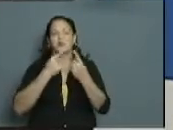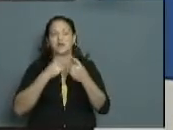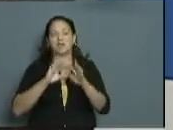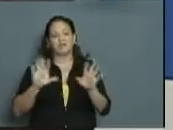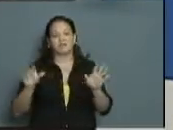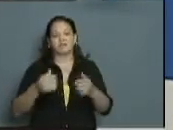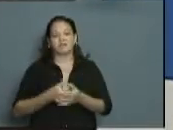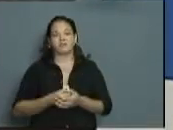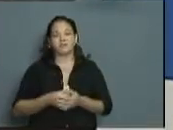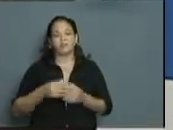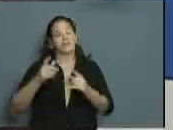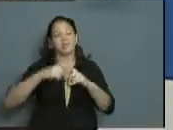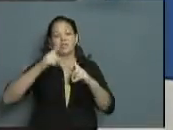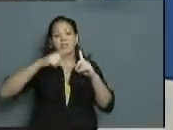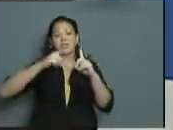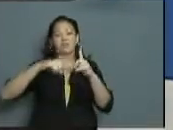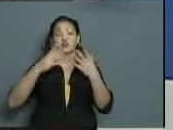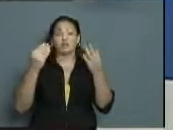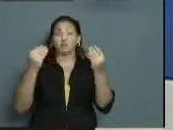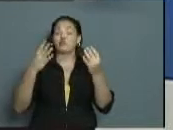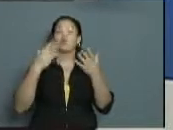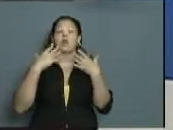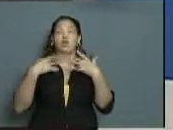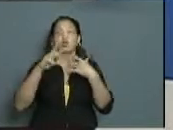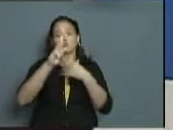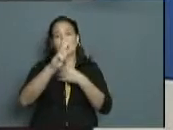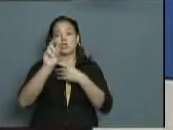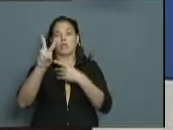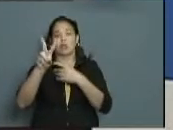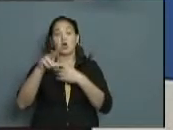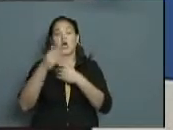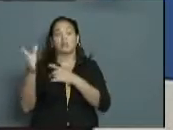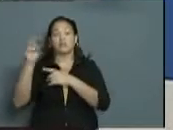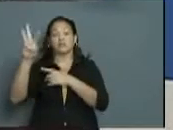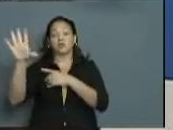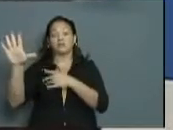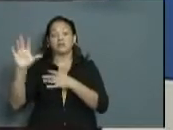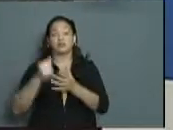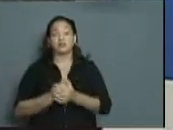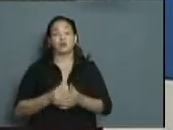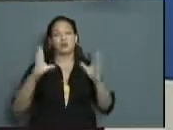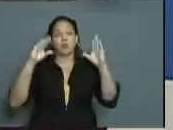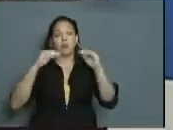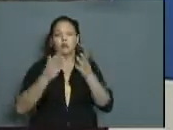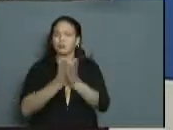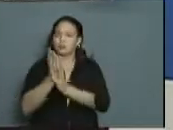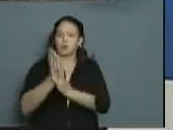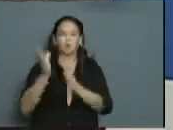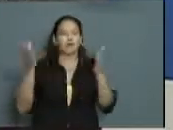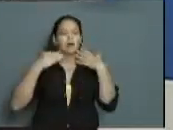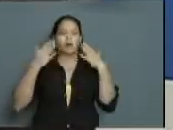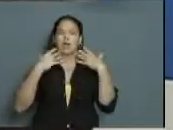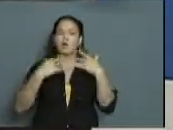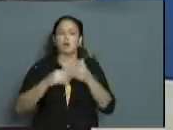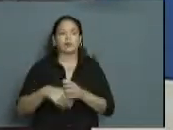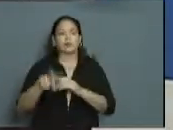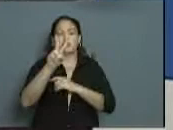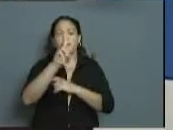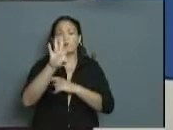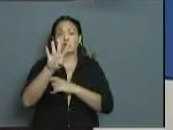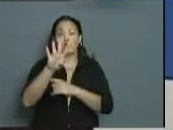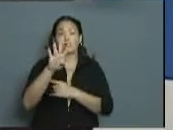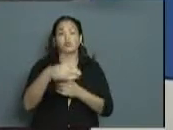las temperaturas, mucho calor, 32, 35 grados Celsius, y en la noche va a continuar el calor con registro de